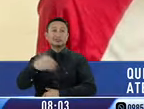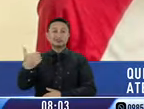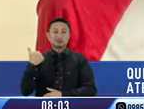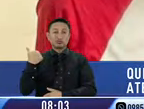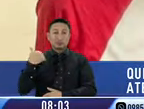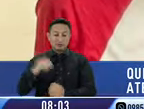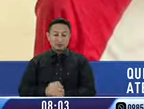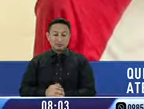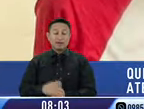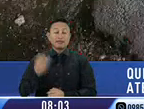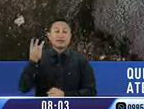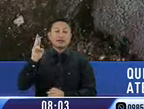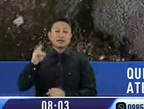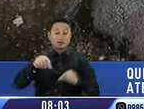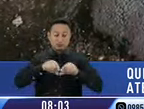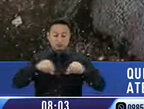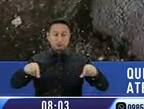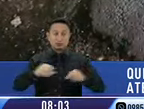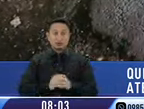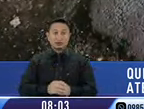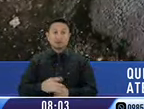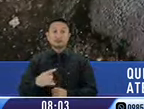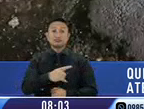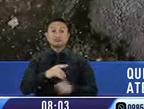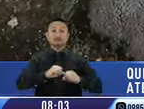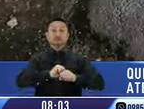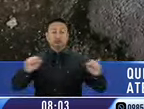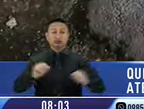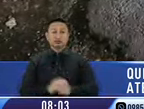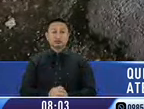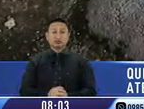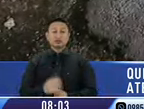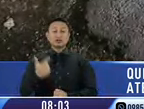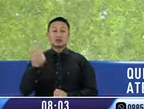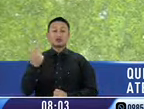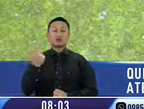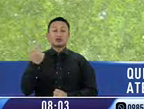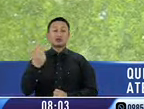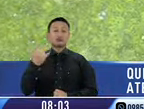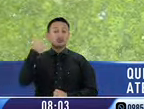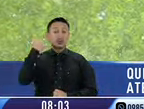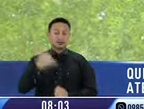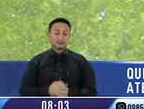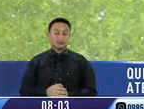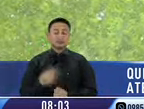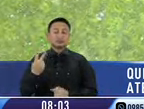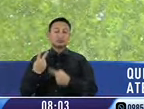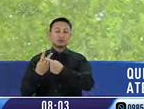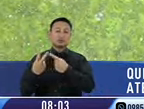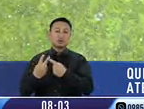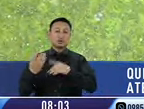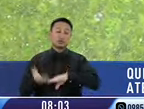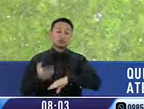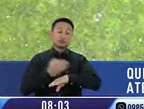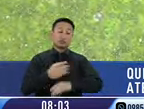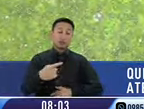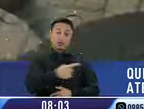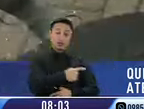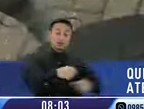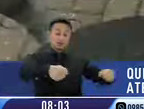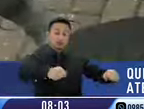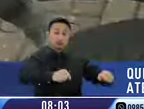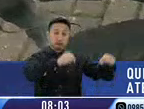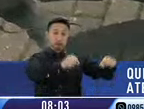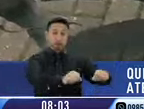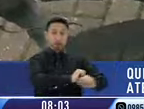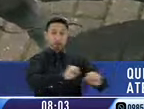poder 16 tacos de Dinamita un arma de fuego y dos celulares los detenidos habrían participado en el fallido